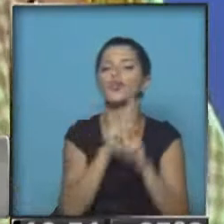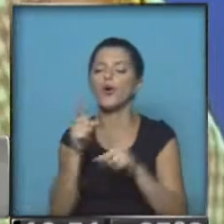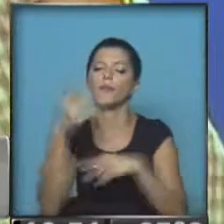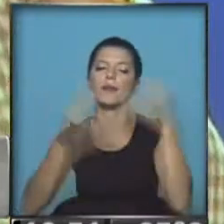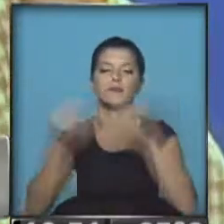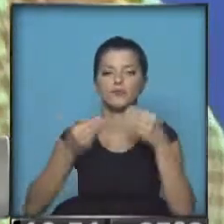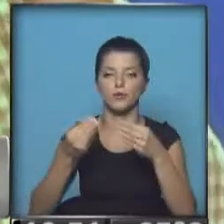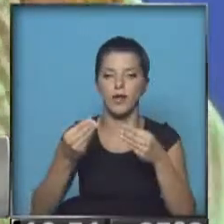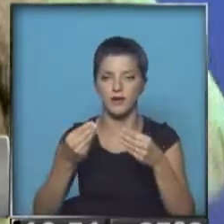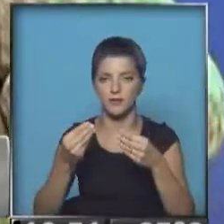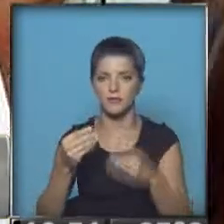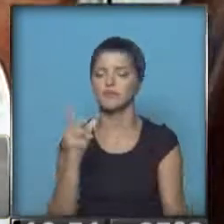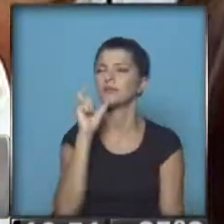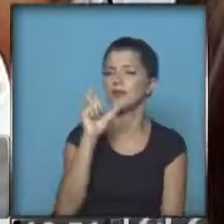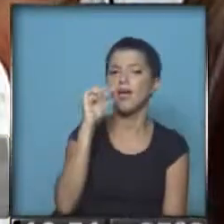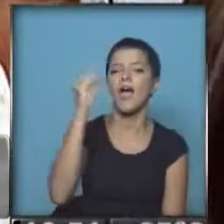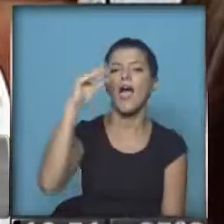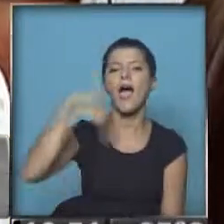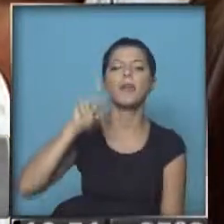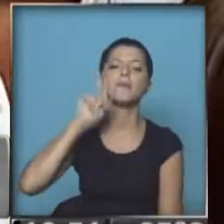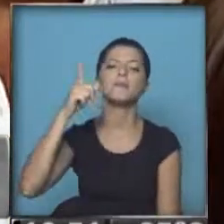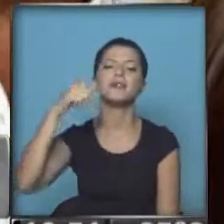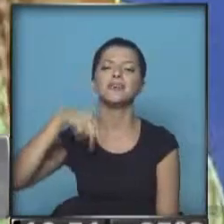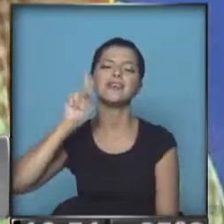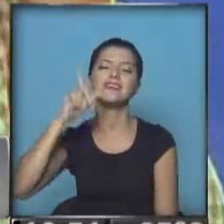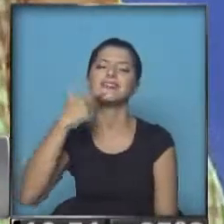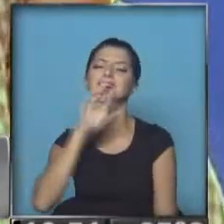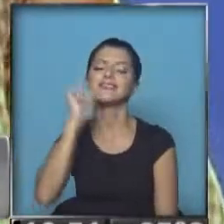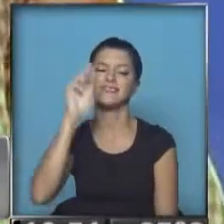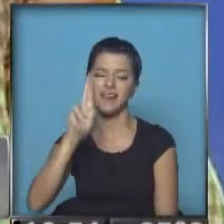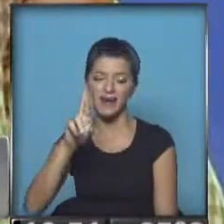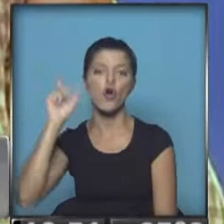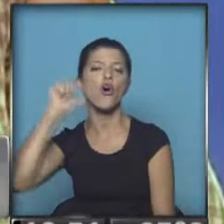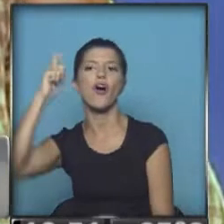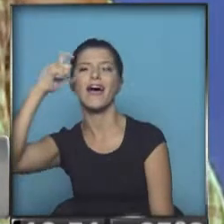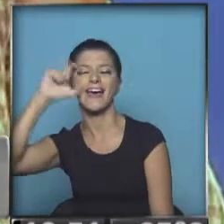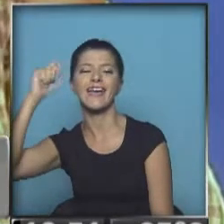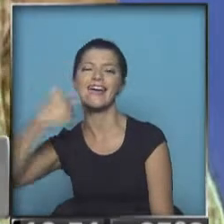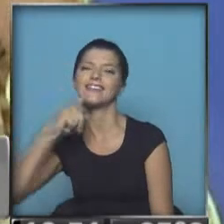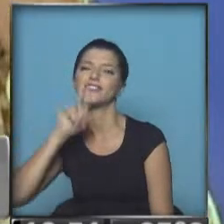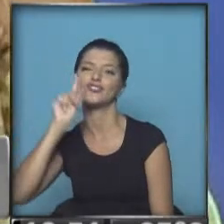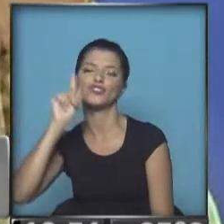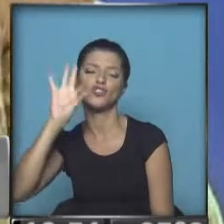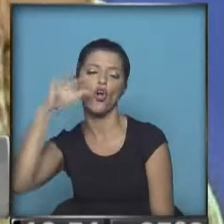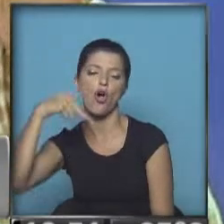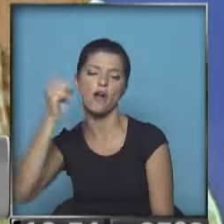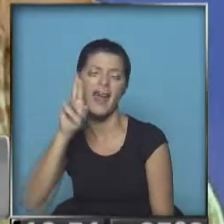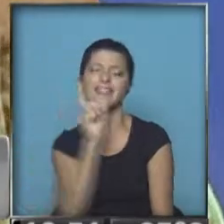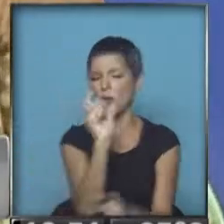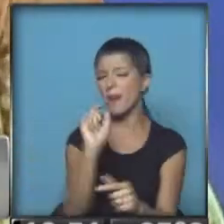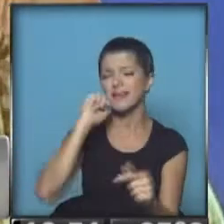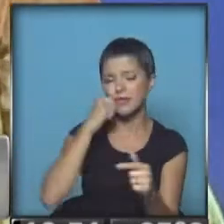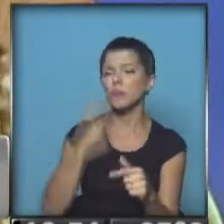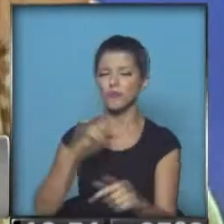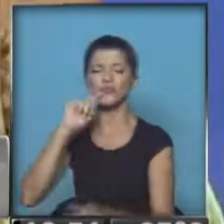o gestionar, palabra que es buena, es linda, pero a mí me gusta hablar de gobernar. Pero tampoco alcanza con